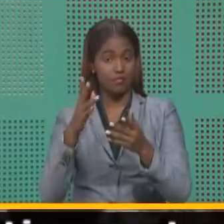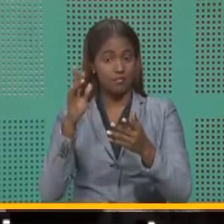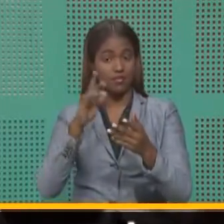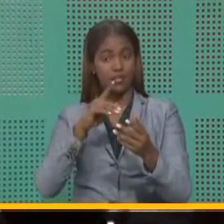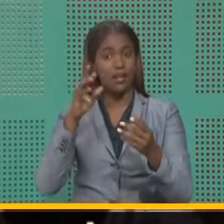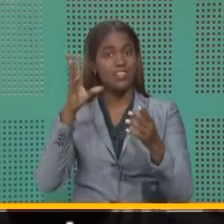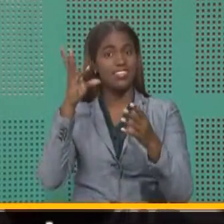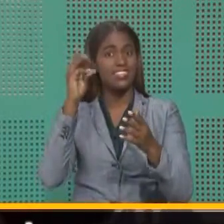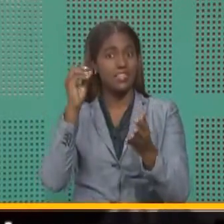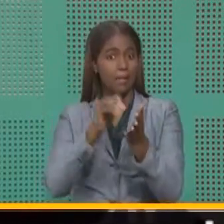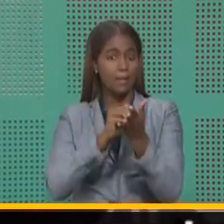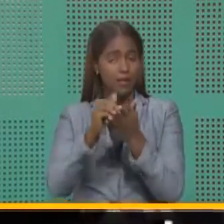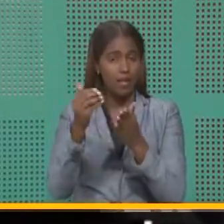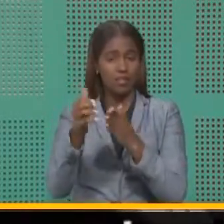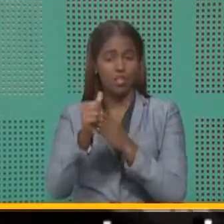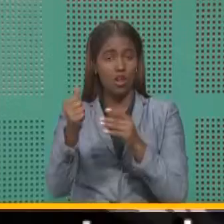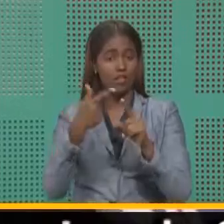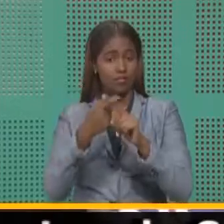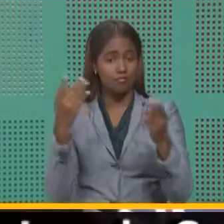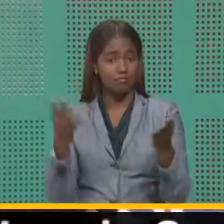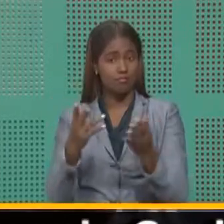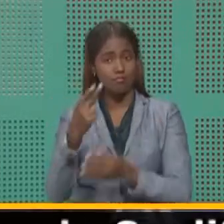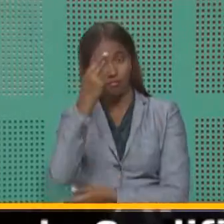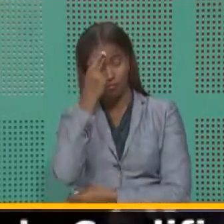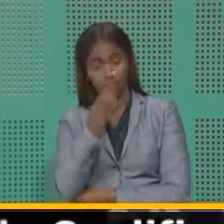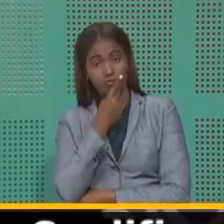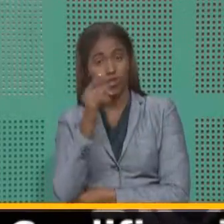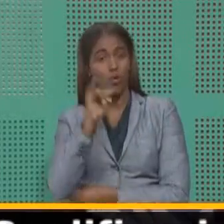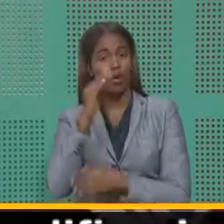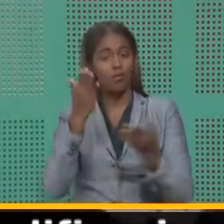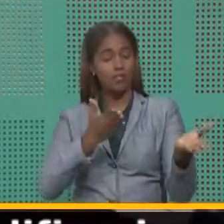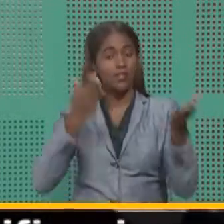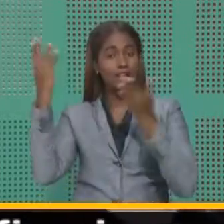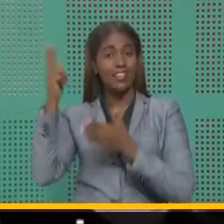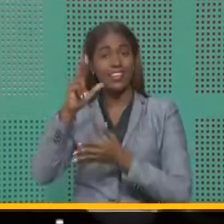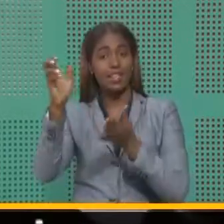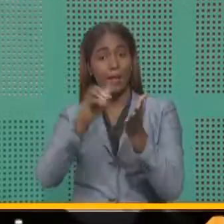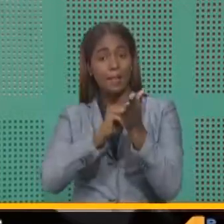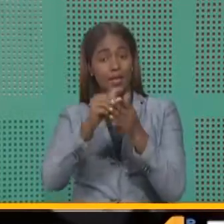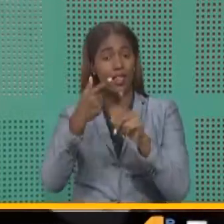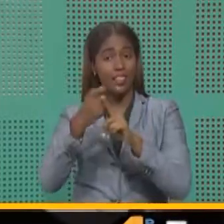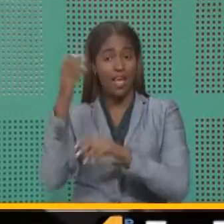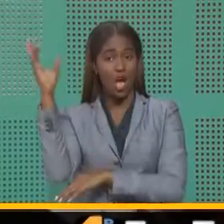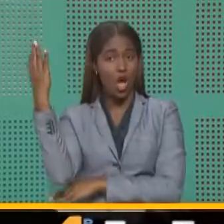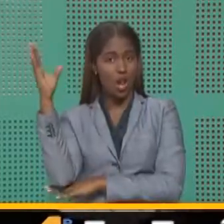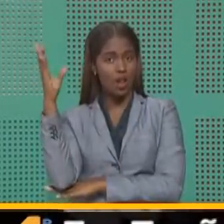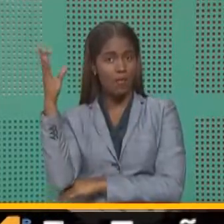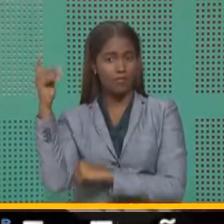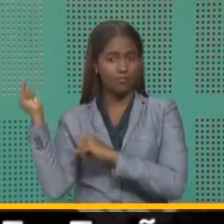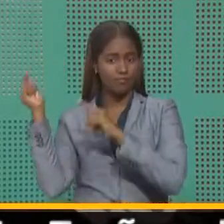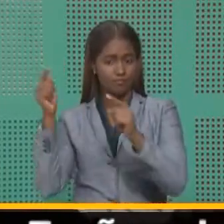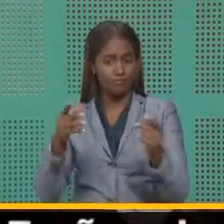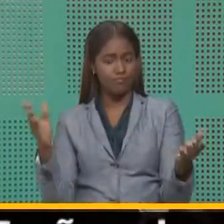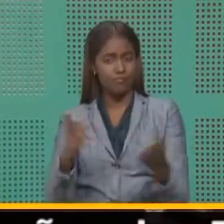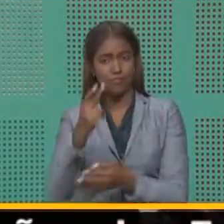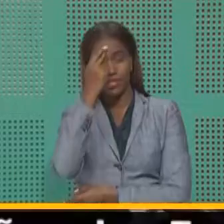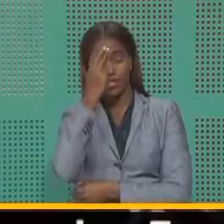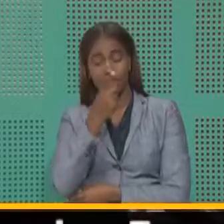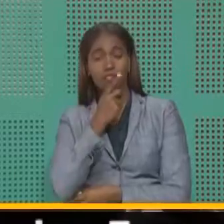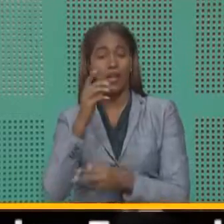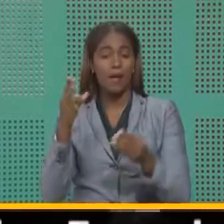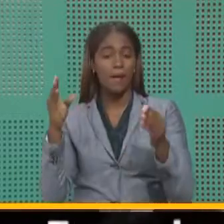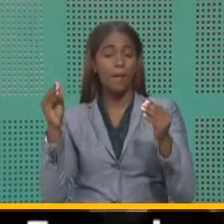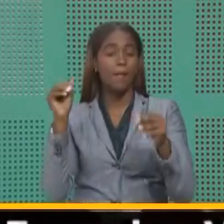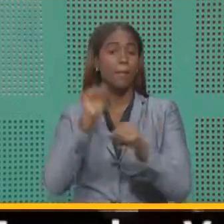de dólares de inversión dominicana y están llegando 300 millones de dólares de colombia a la república dominicana en materia de